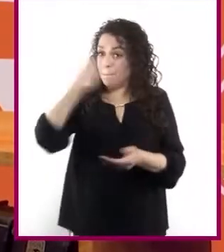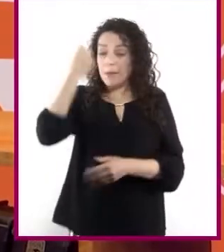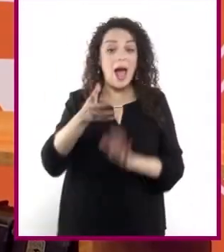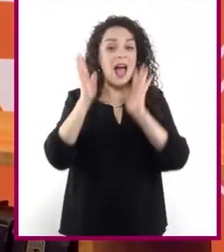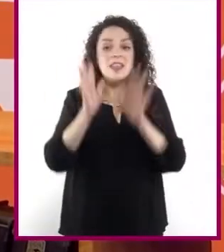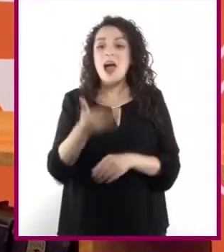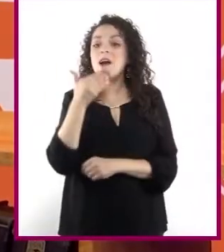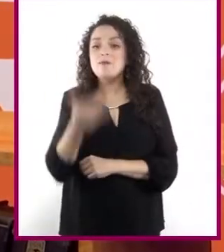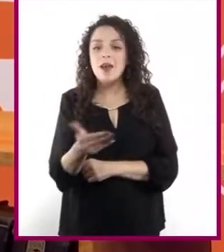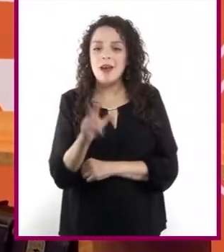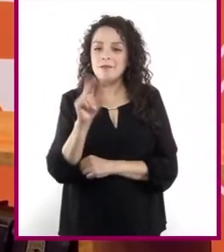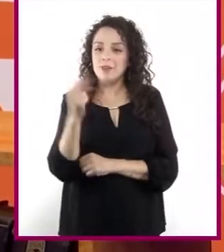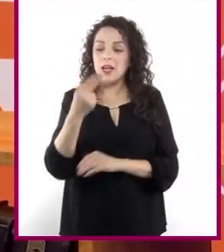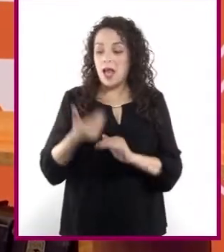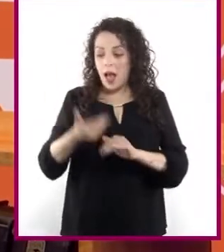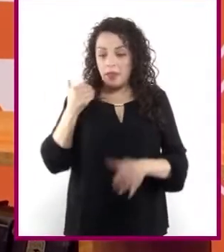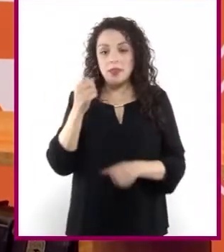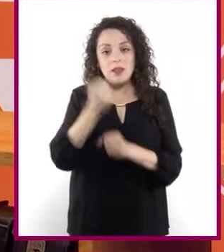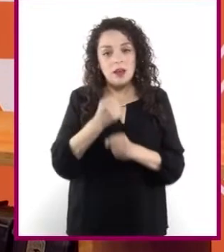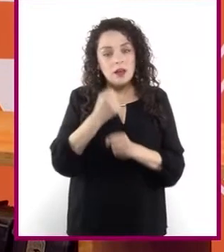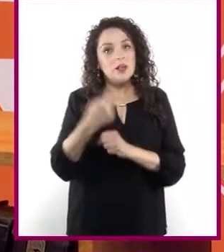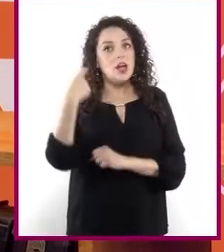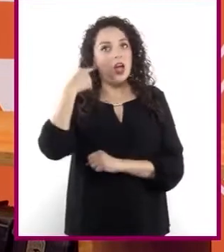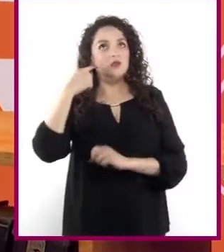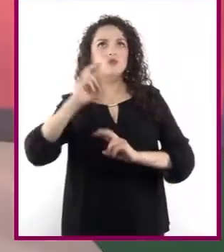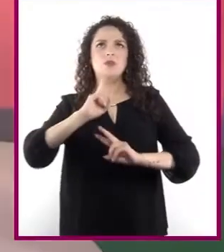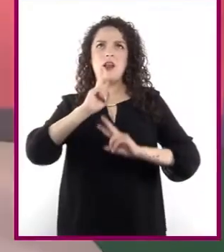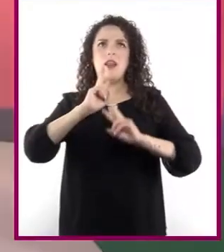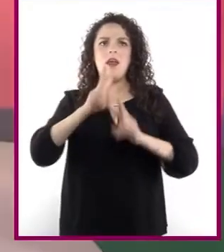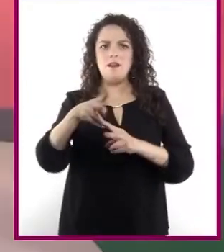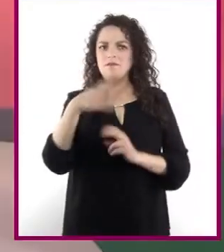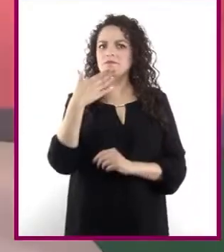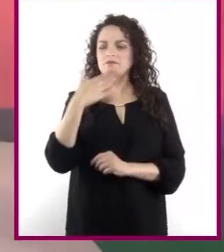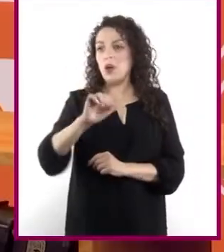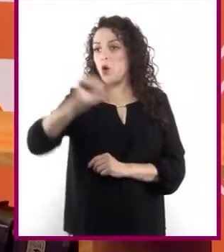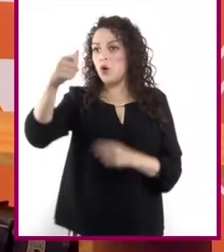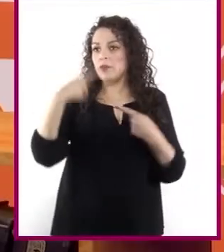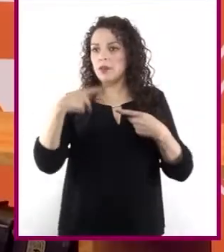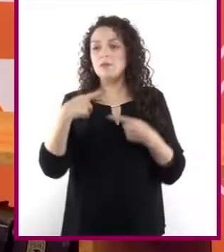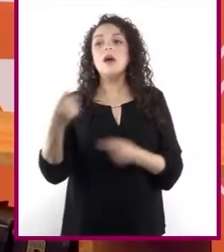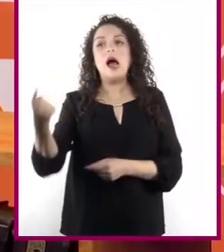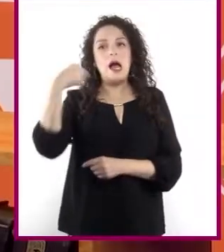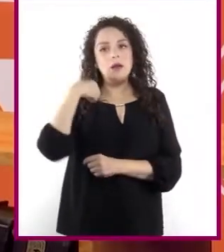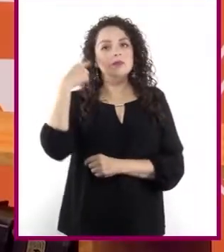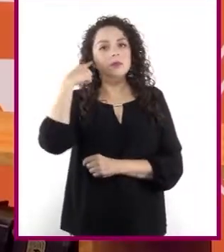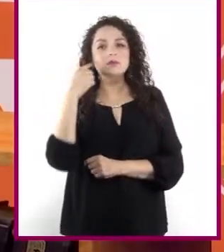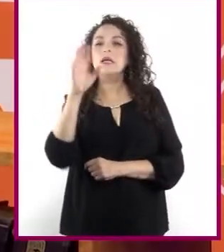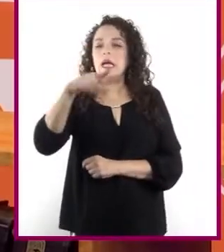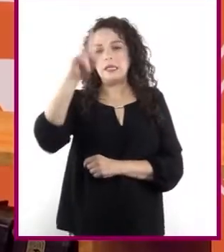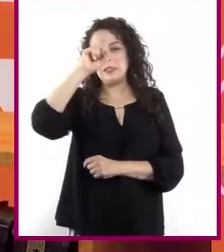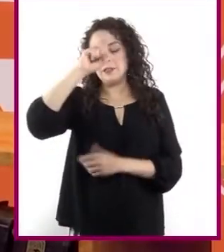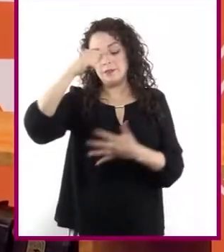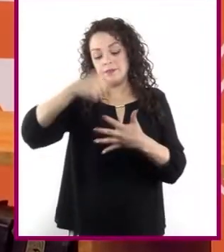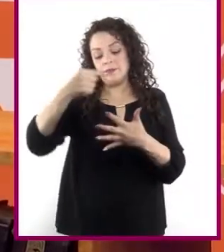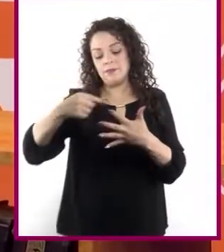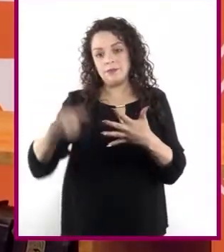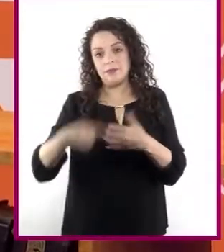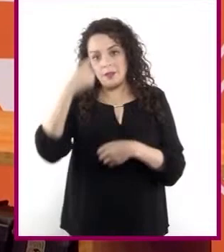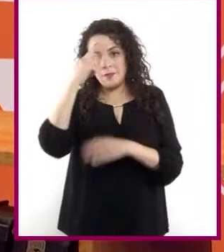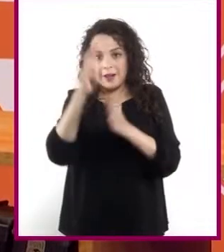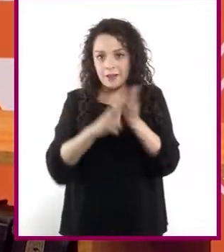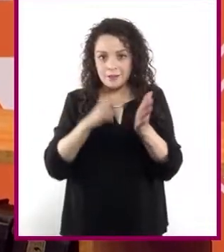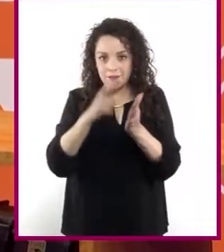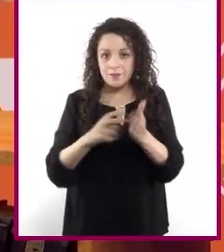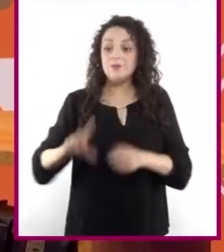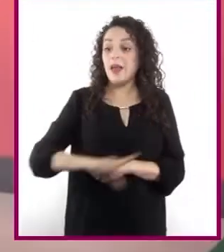tiene que ensayar, escuchar nuestra voz y que otros nos puedan escuchar para ir mejorando antes de presentarlo